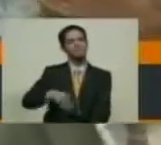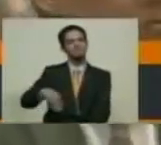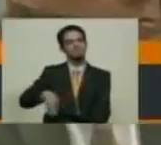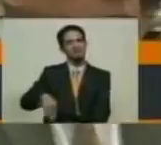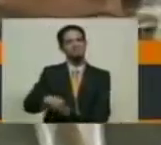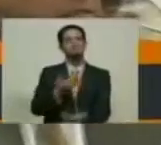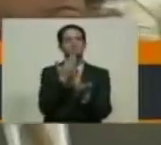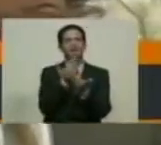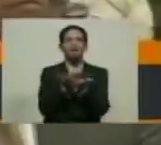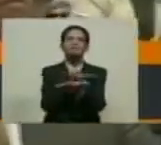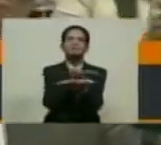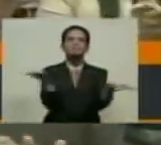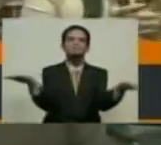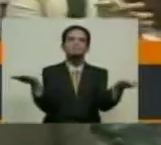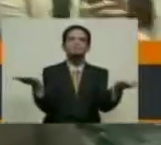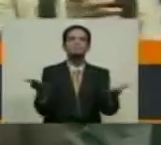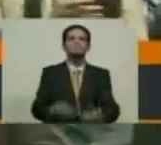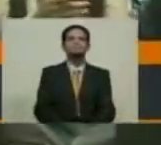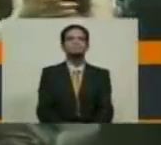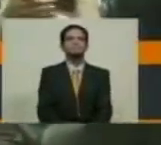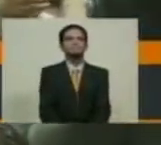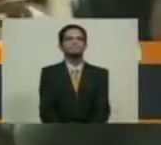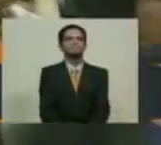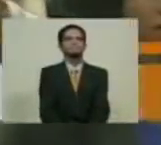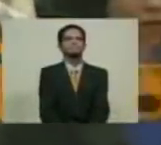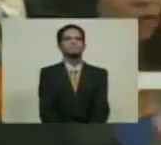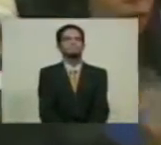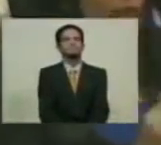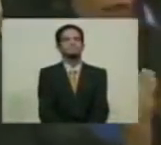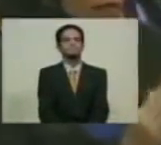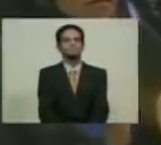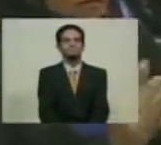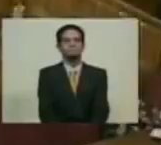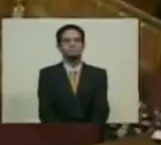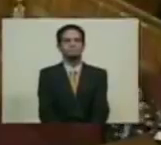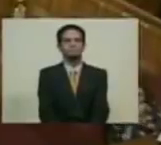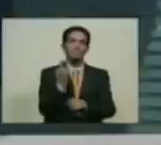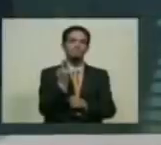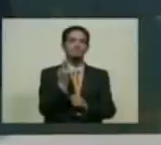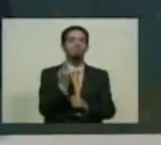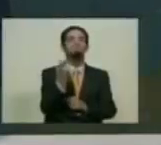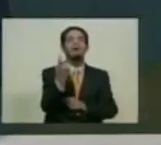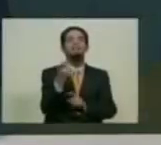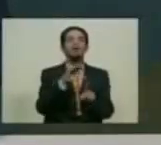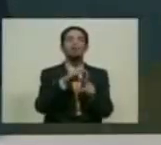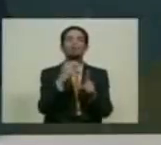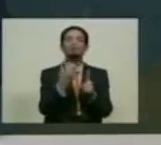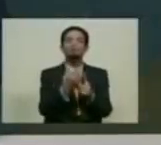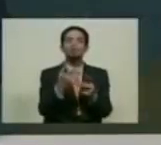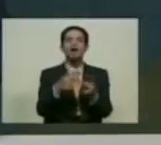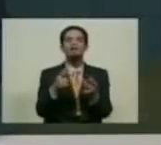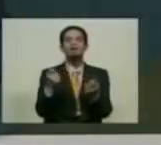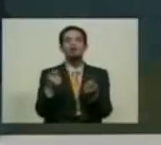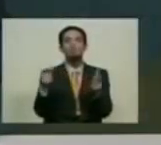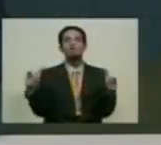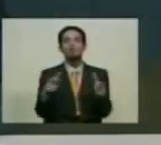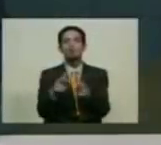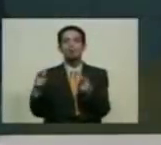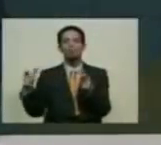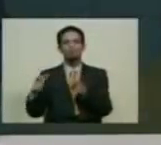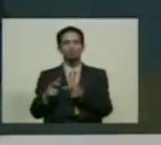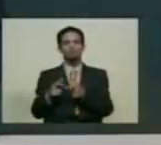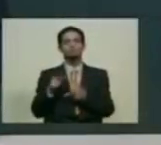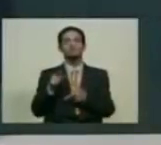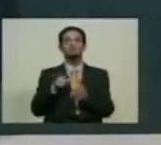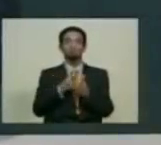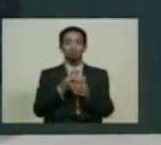compañeras. Está en desarrollo de igual manera esta sesión especial donde